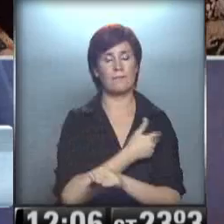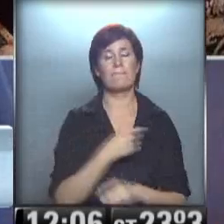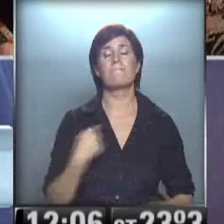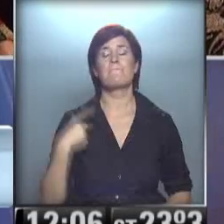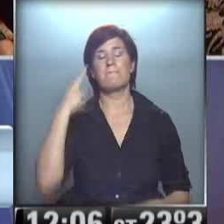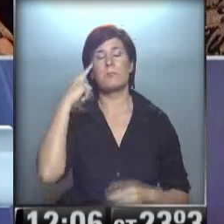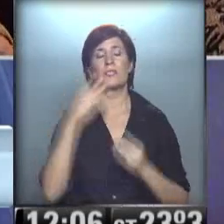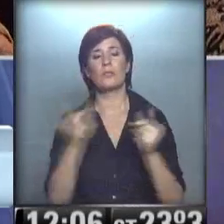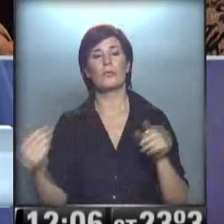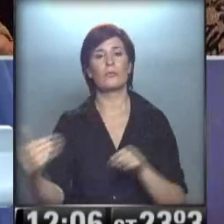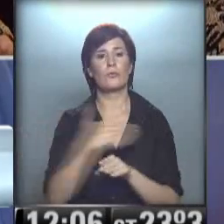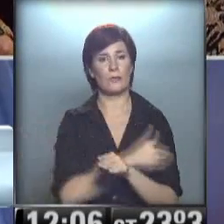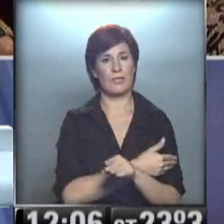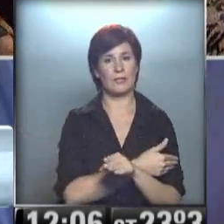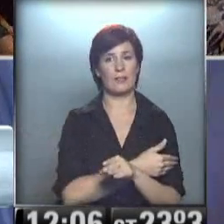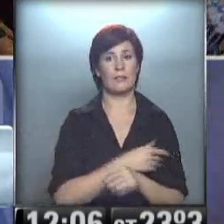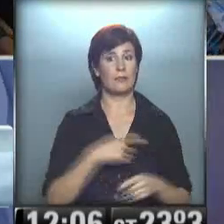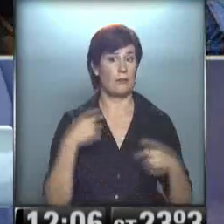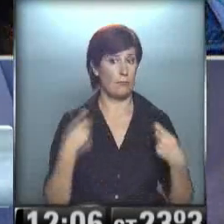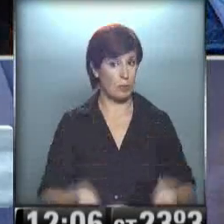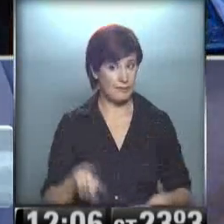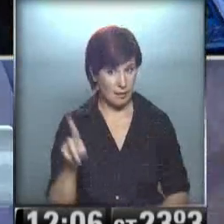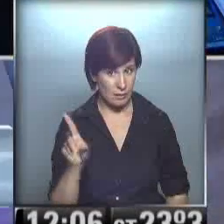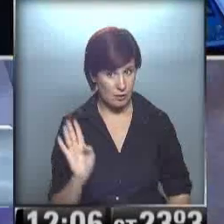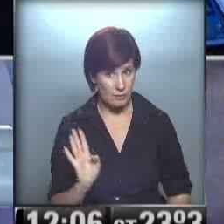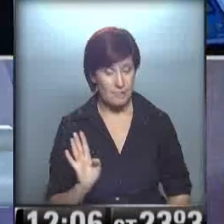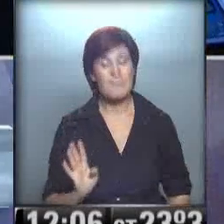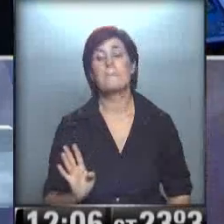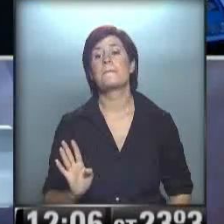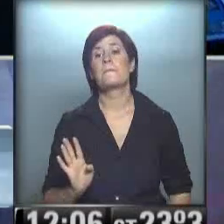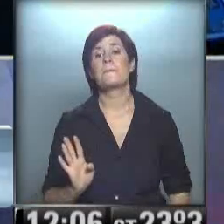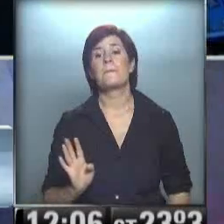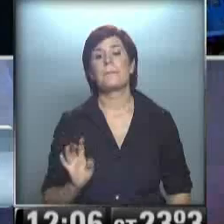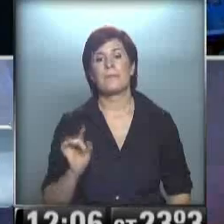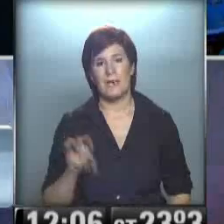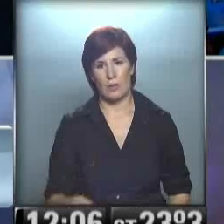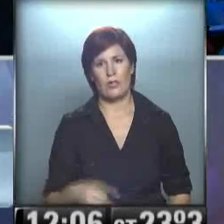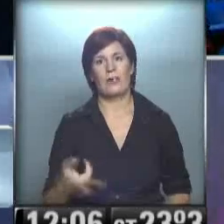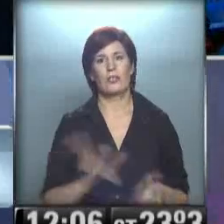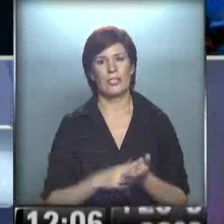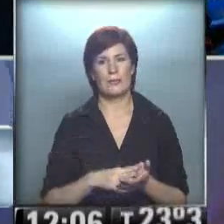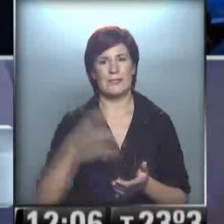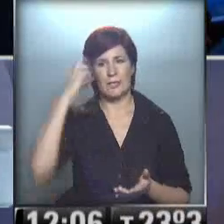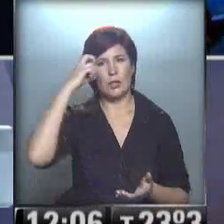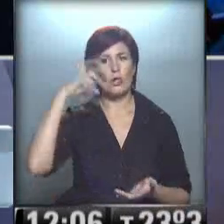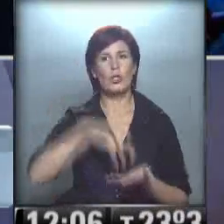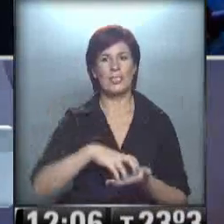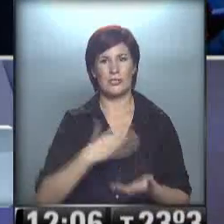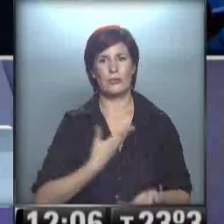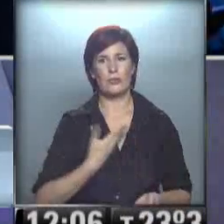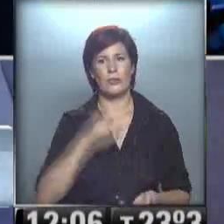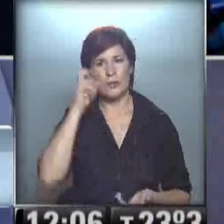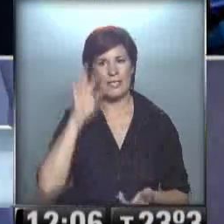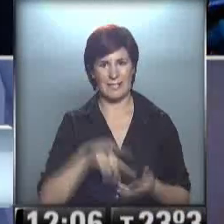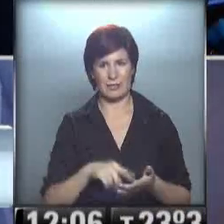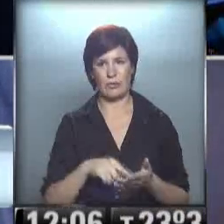eso es una apuesta eso. Bueno, nos vamos a ir una vez más con Fernando Alonso, que está con un gobernador, el de